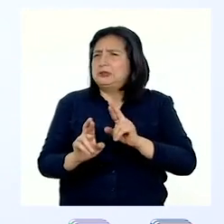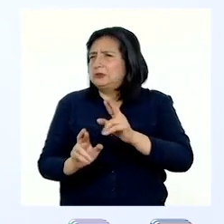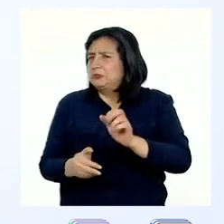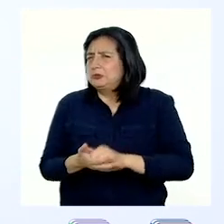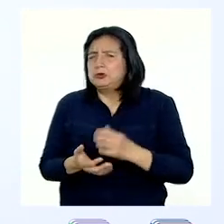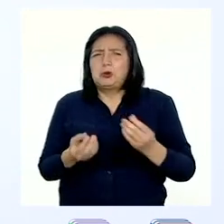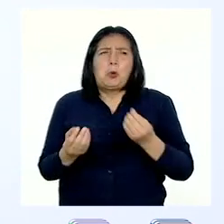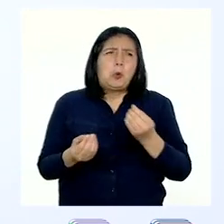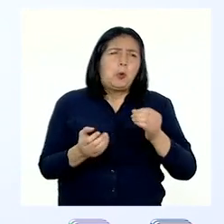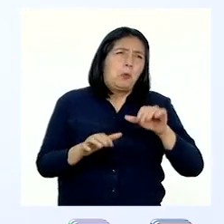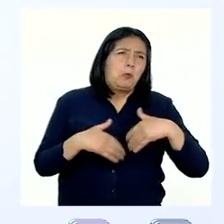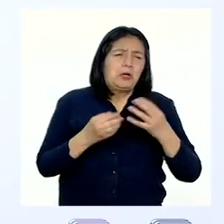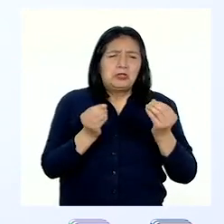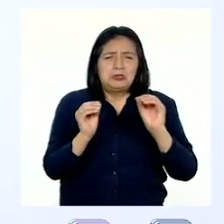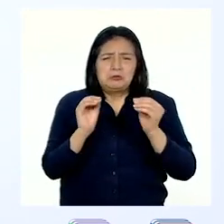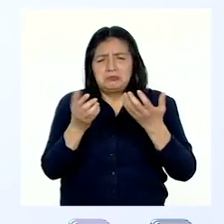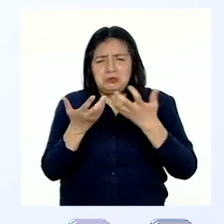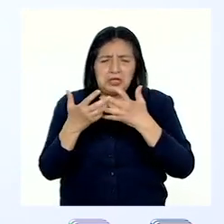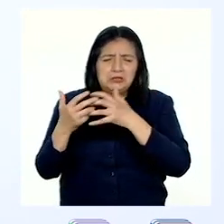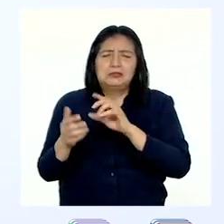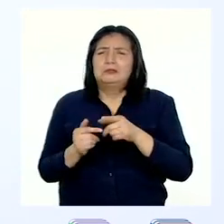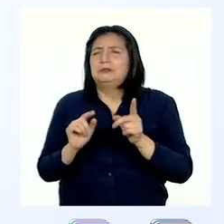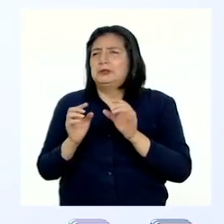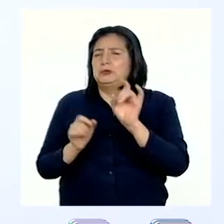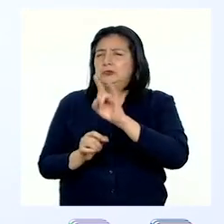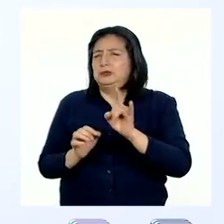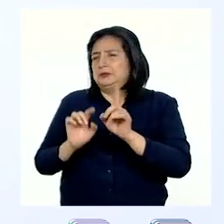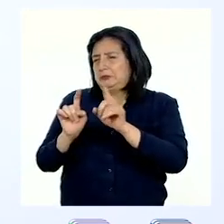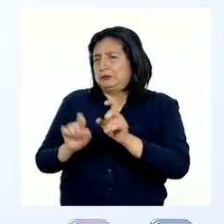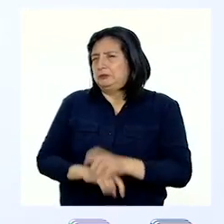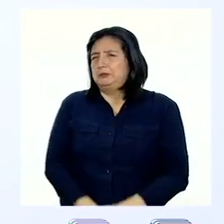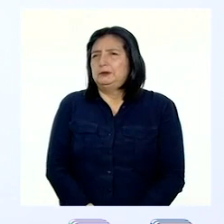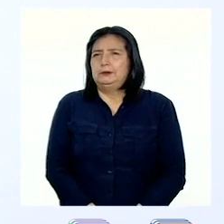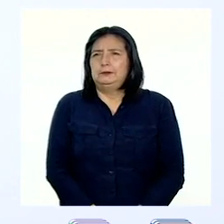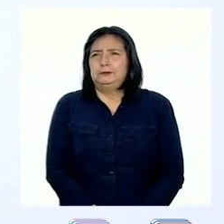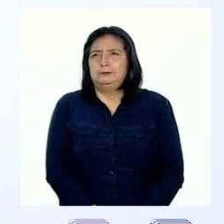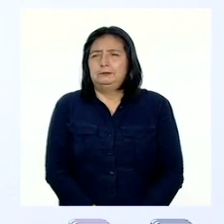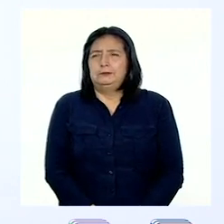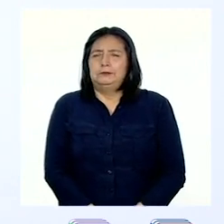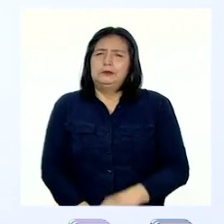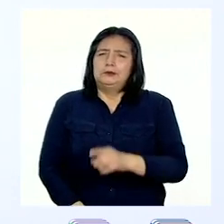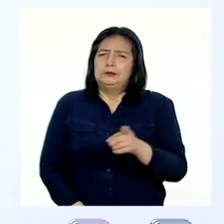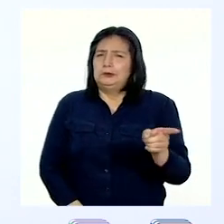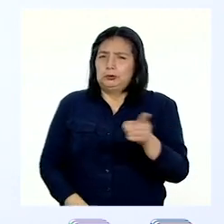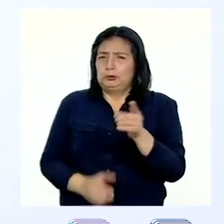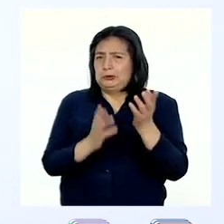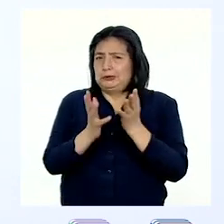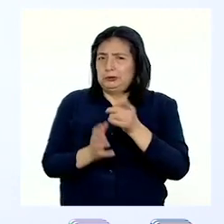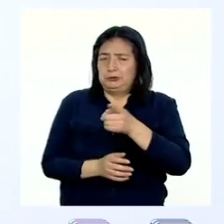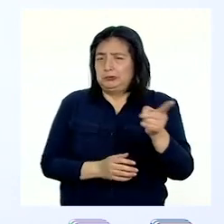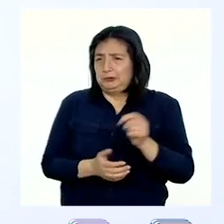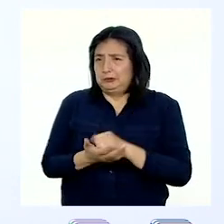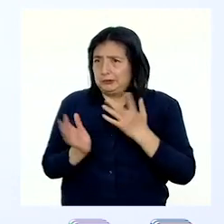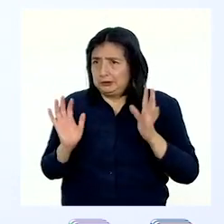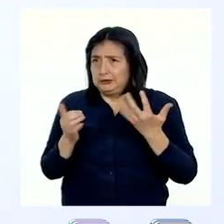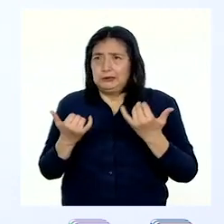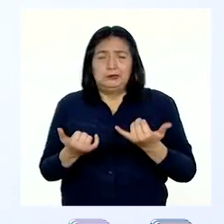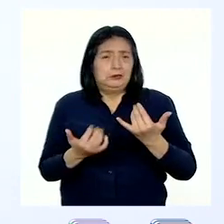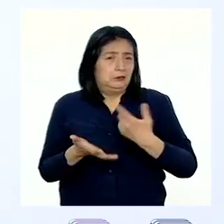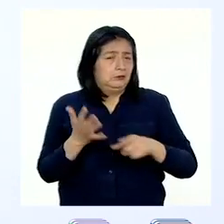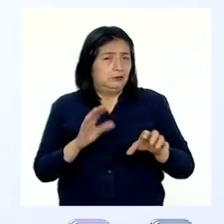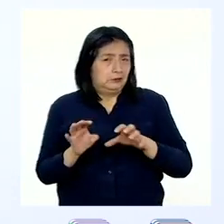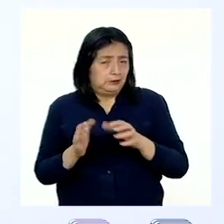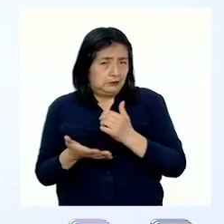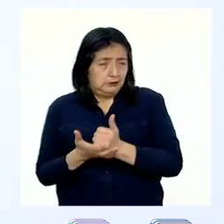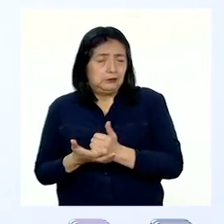respuestas o que se puedan adaptar para usar nuestras preguntas y respuestas. Nuestros estudiantes y cómplices de la actividad de